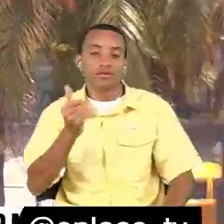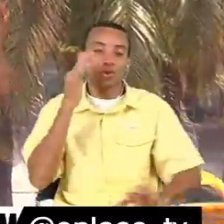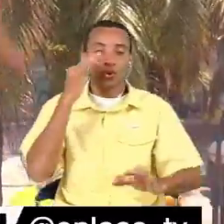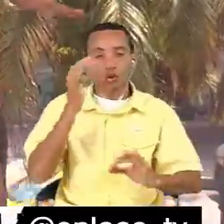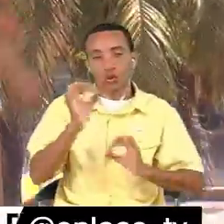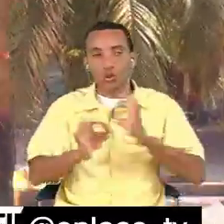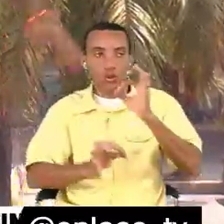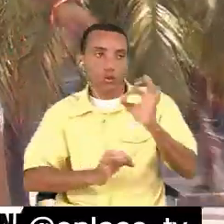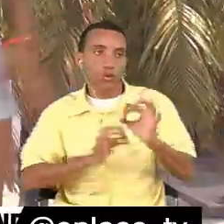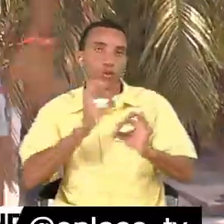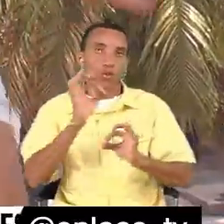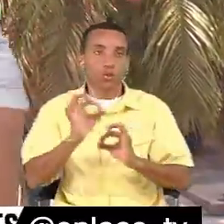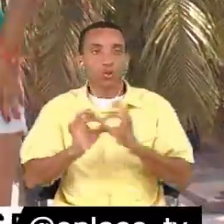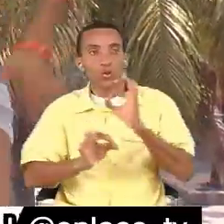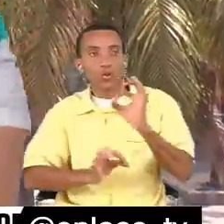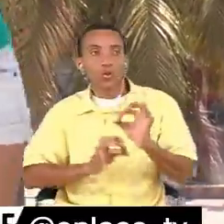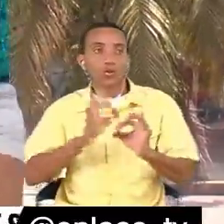así.